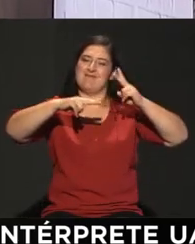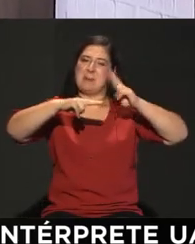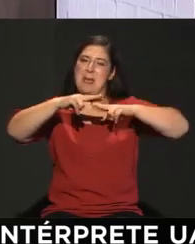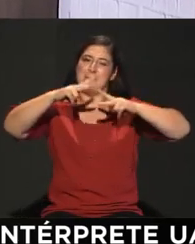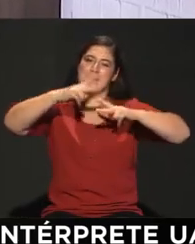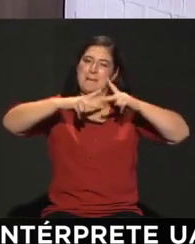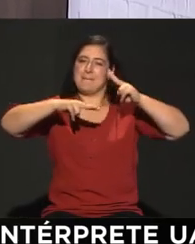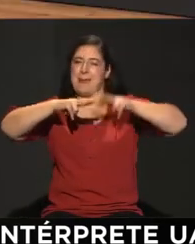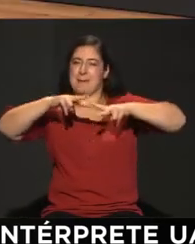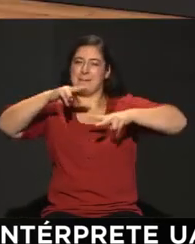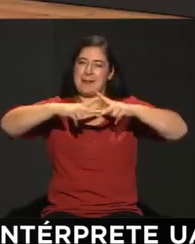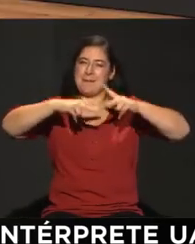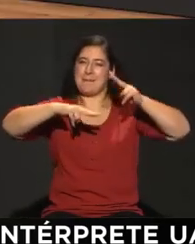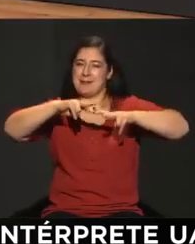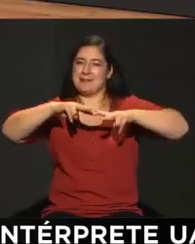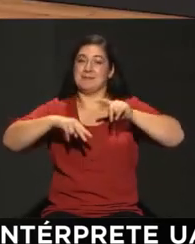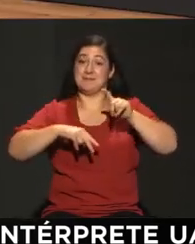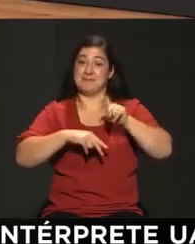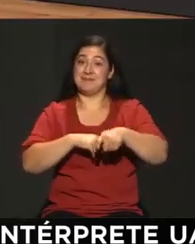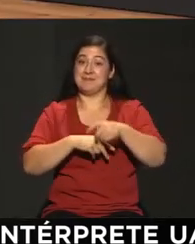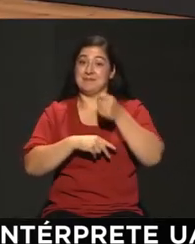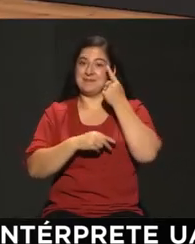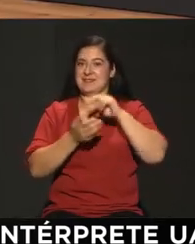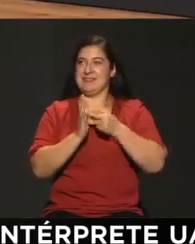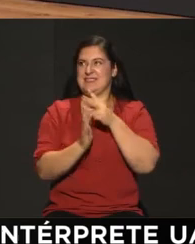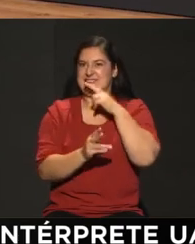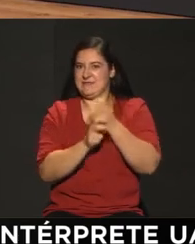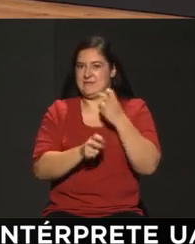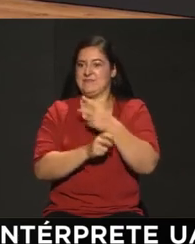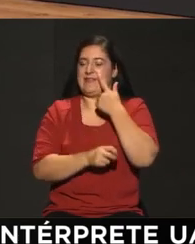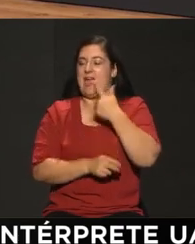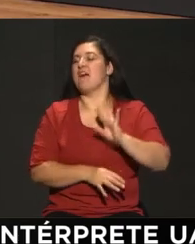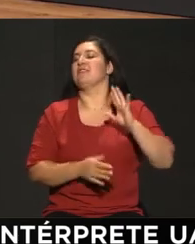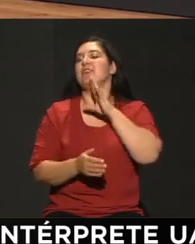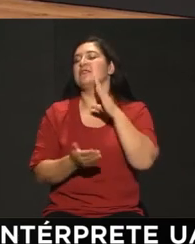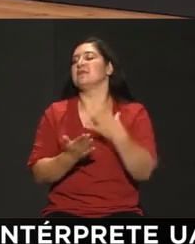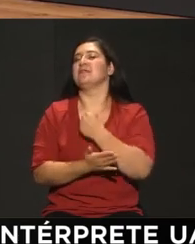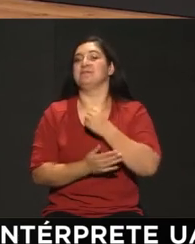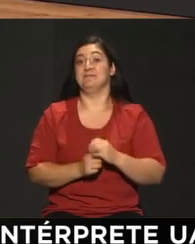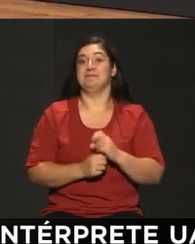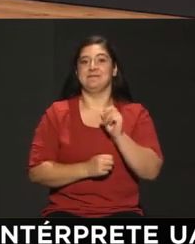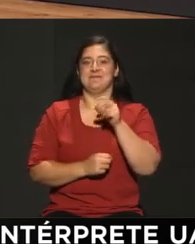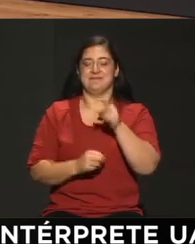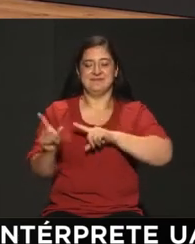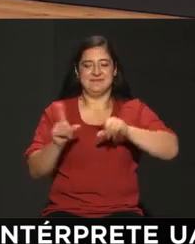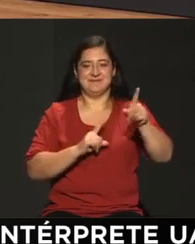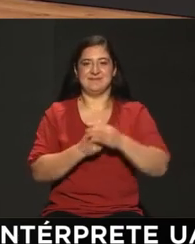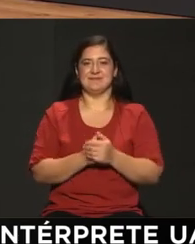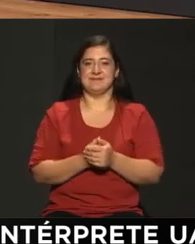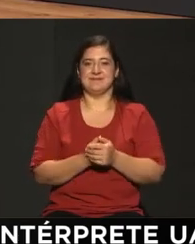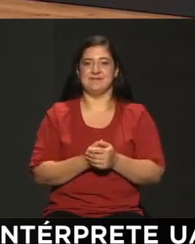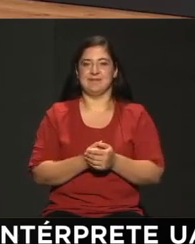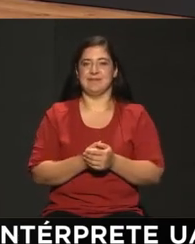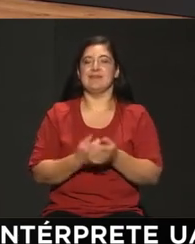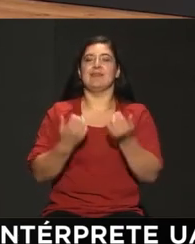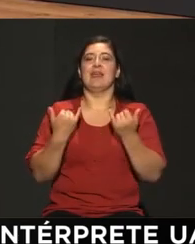que no nos quede tan fácil perder el ejercicio y poderlo ganar el juego. Listo. ¿Listo? Vamos a sentir